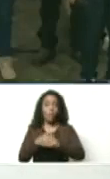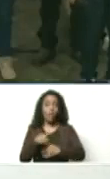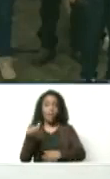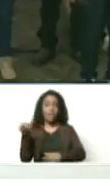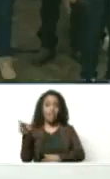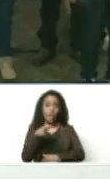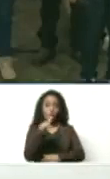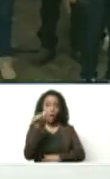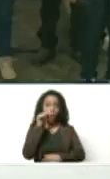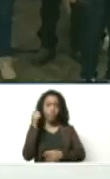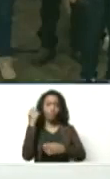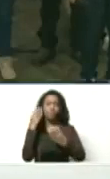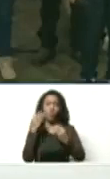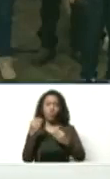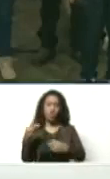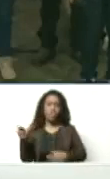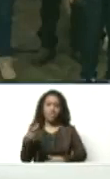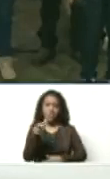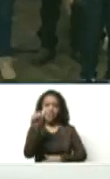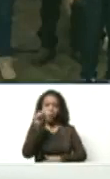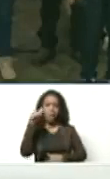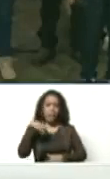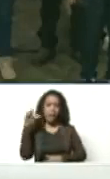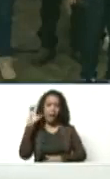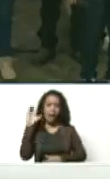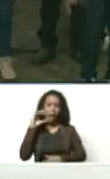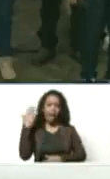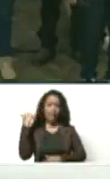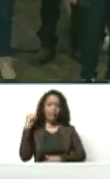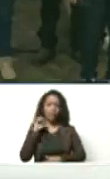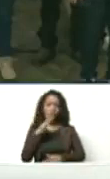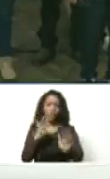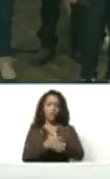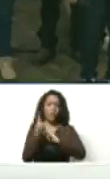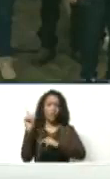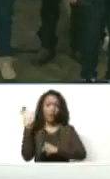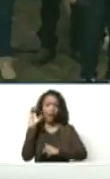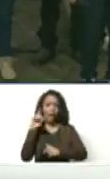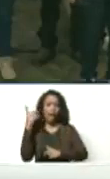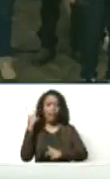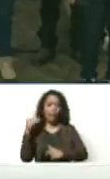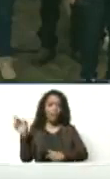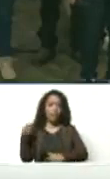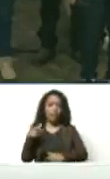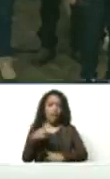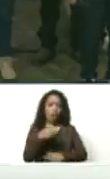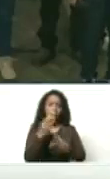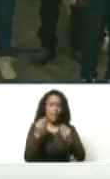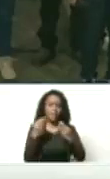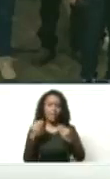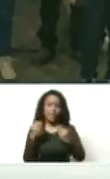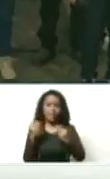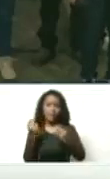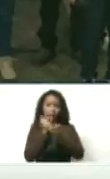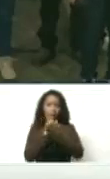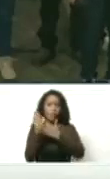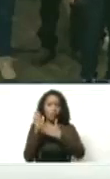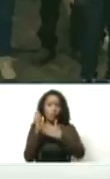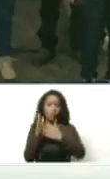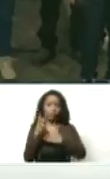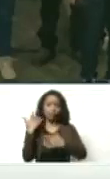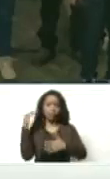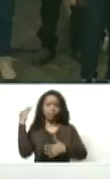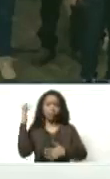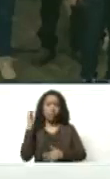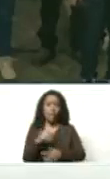los cientos de manantiales que Caracas tenían. Caracas era la ciudad de los manantiales, de la eterna primavera. Y luego